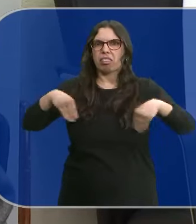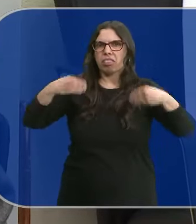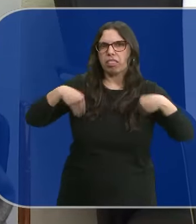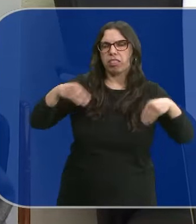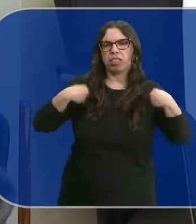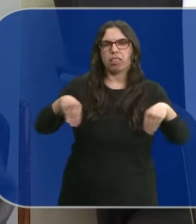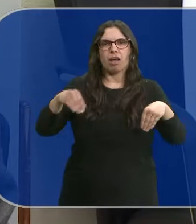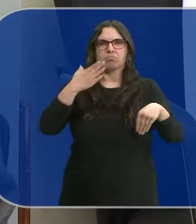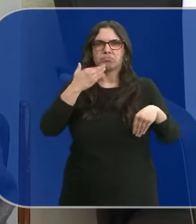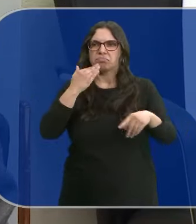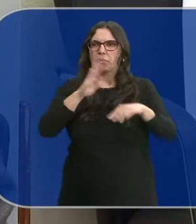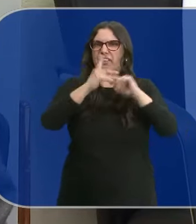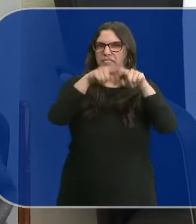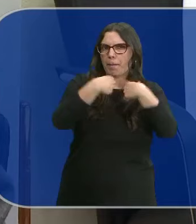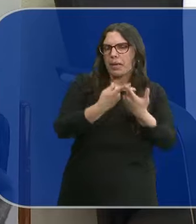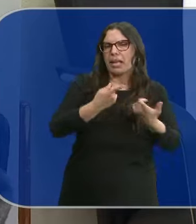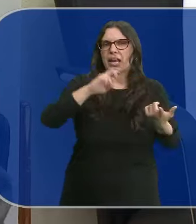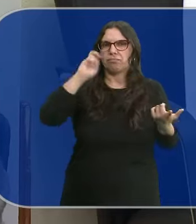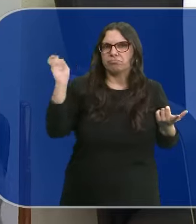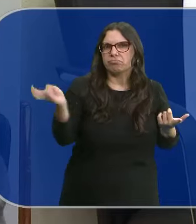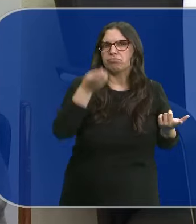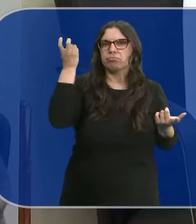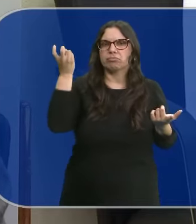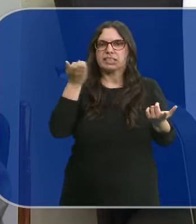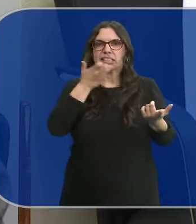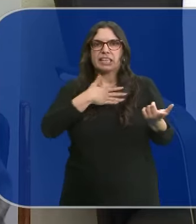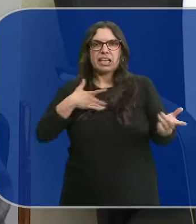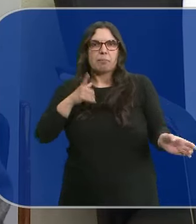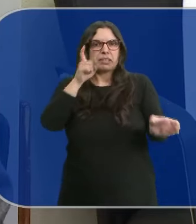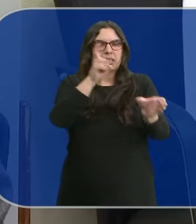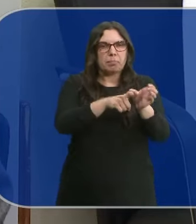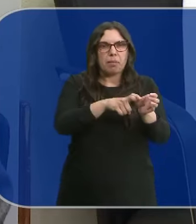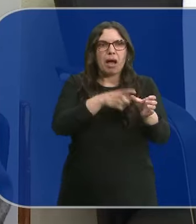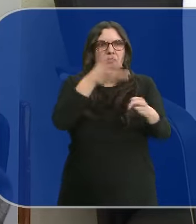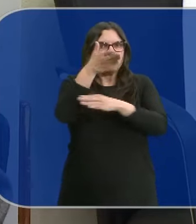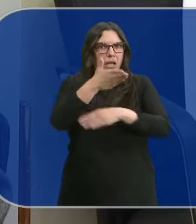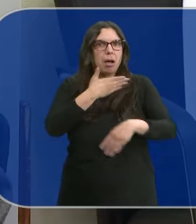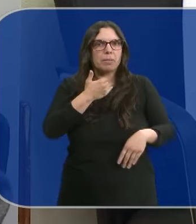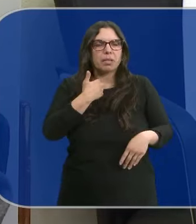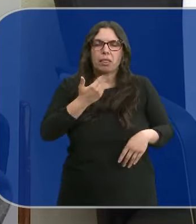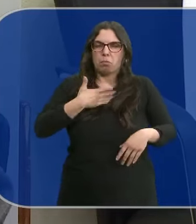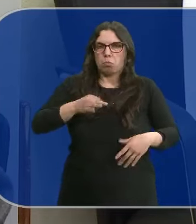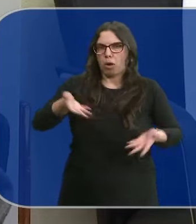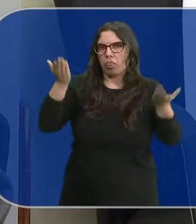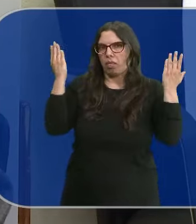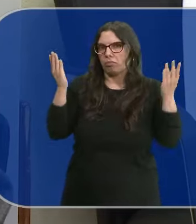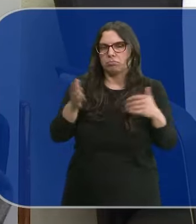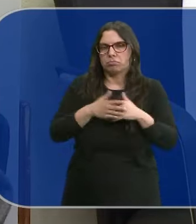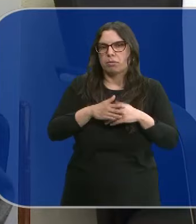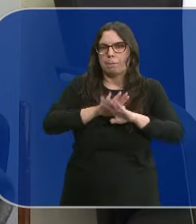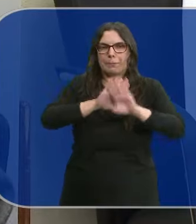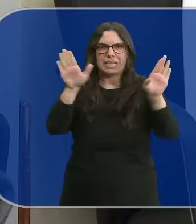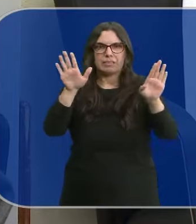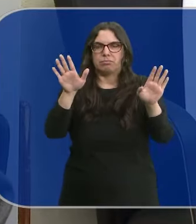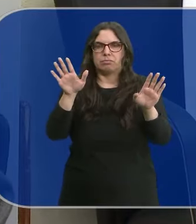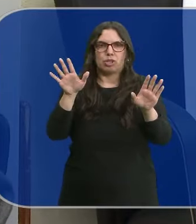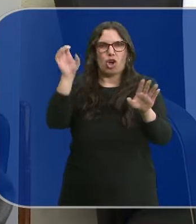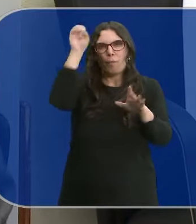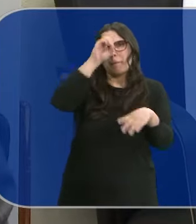de carácter sobre todo familiar, en la cual al final quien quiera participar y quien quiera acudir a esas actividades puede hacerlo. Sin más, yo no voy a entrar